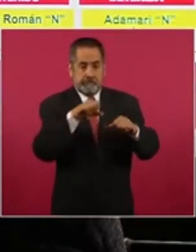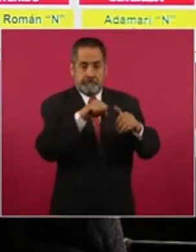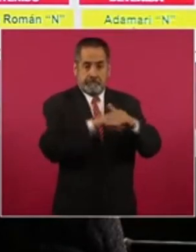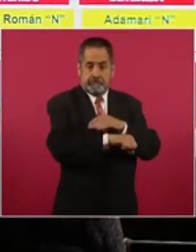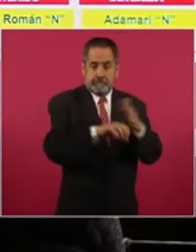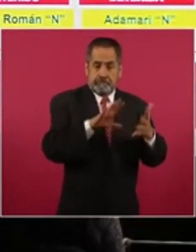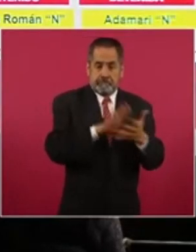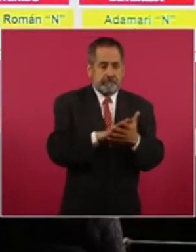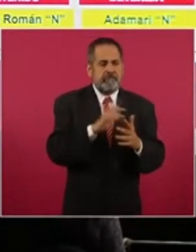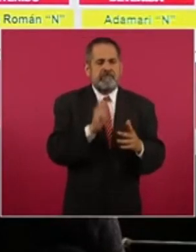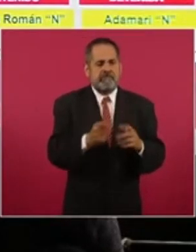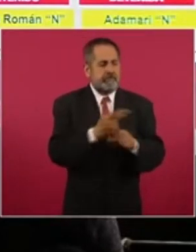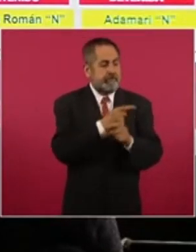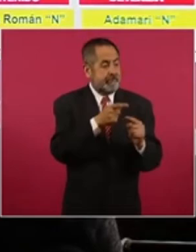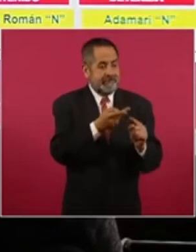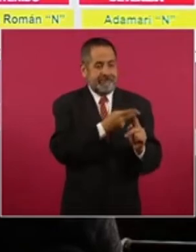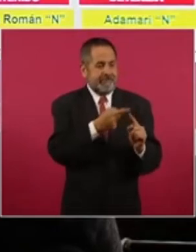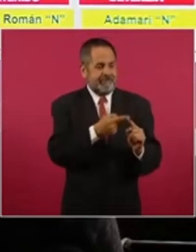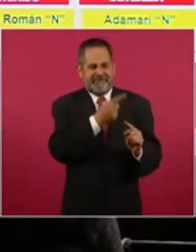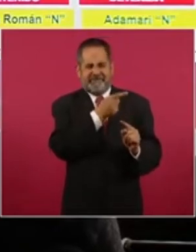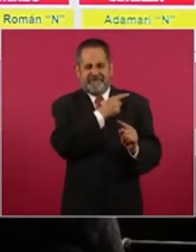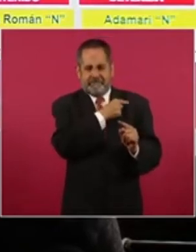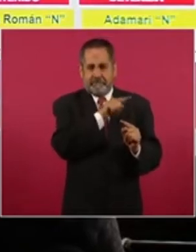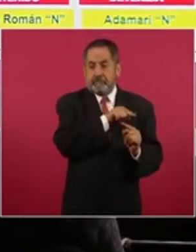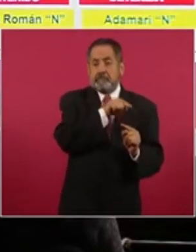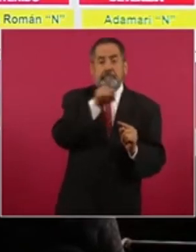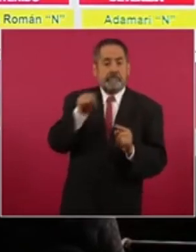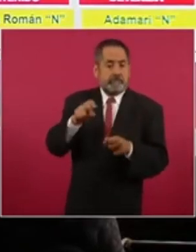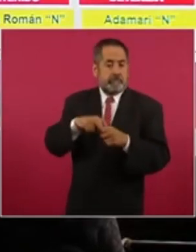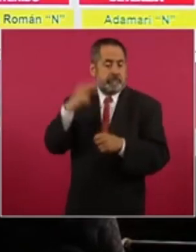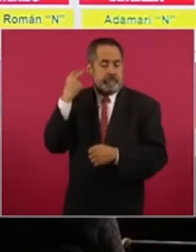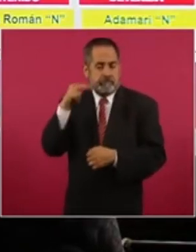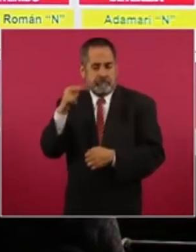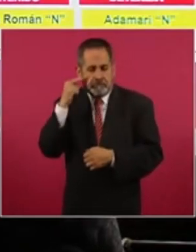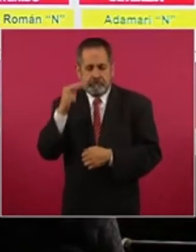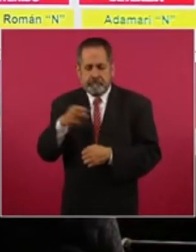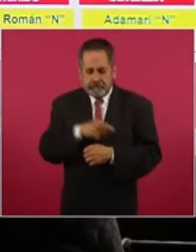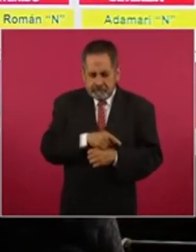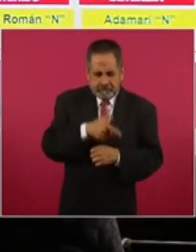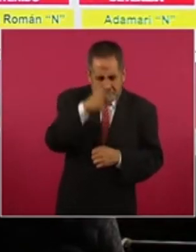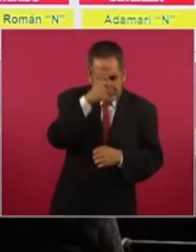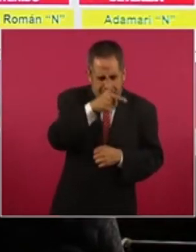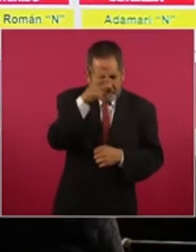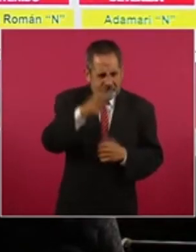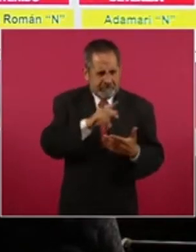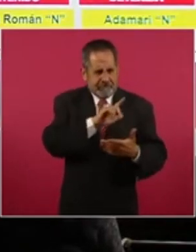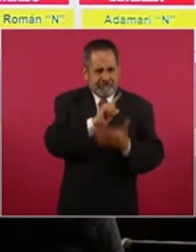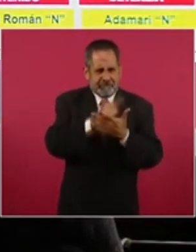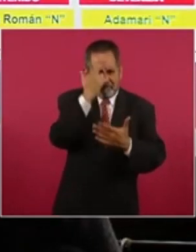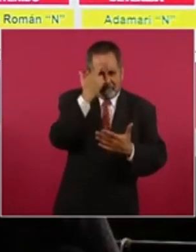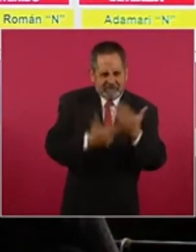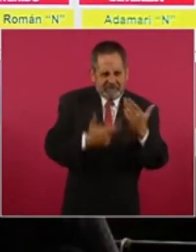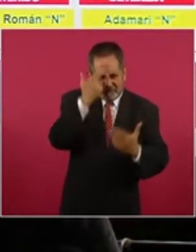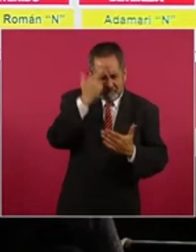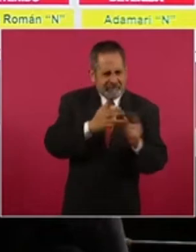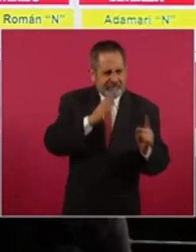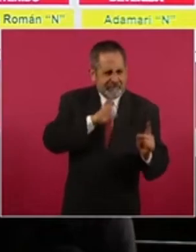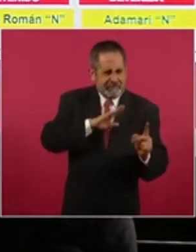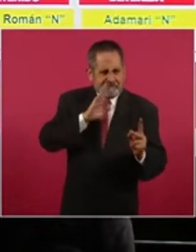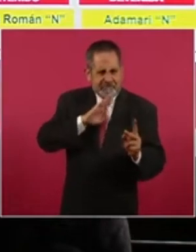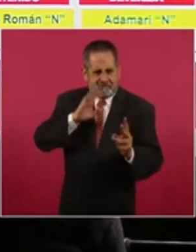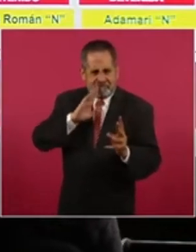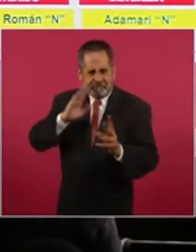llegado hace unos días a Veracruz, dejando atrás una estela de hechos delictivos en